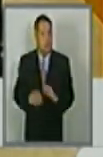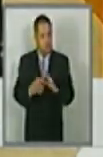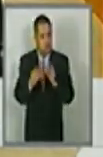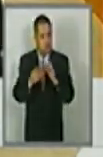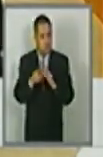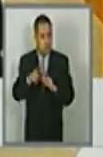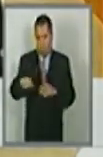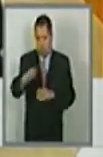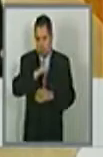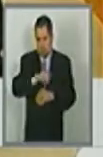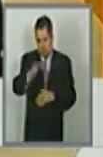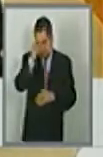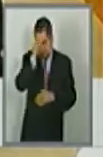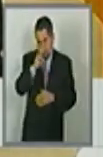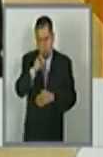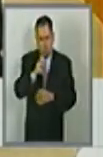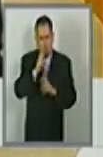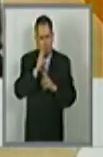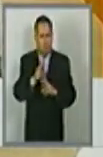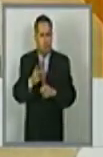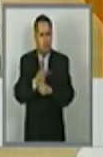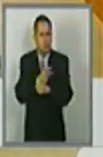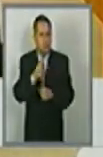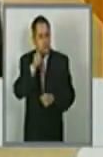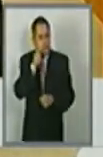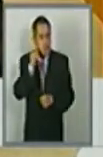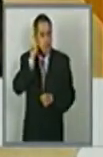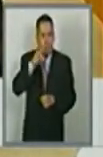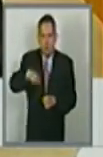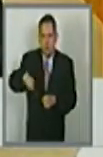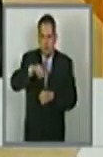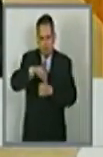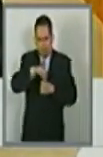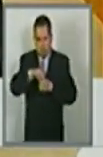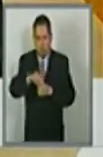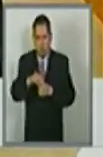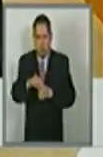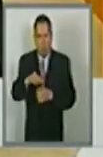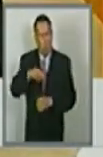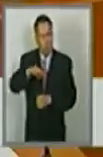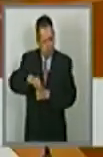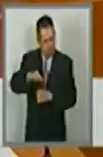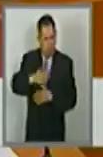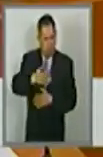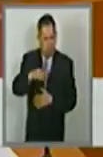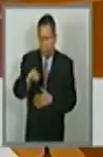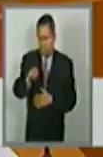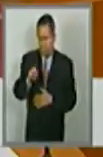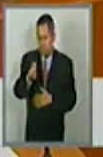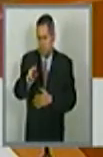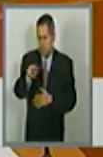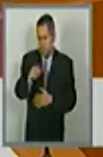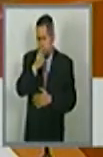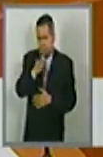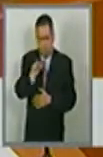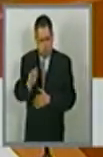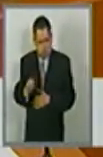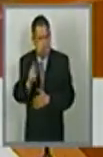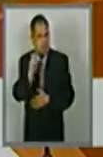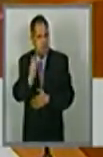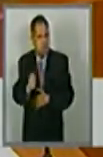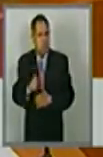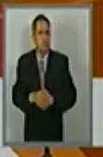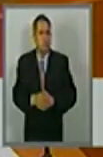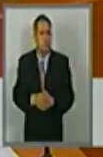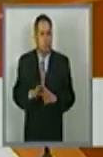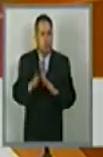Presentamos un punto de acuerdo y el resolutivo que ayer votamos y que incluso votó Morena a favor, es que